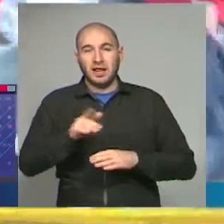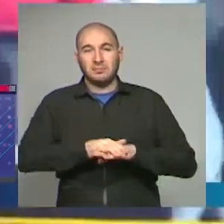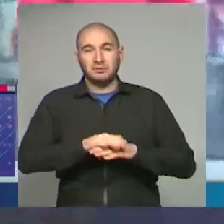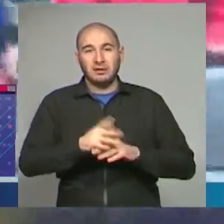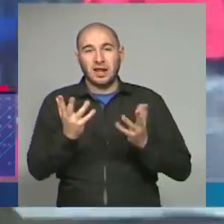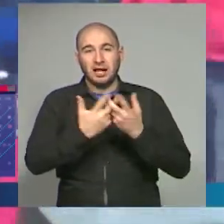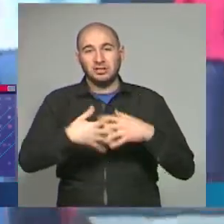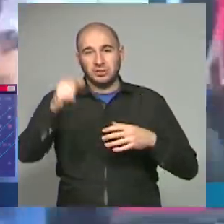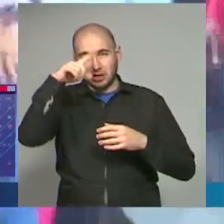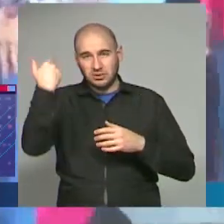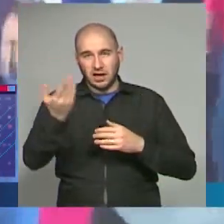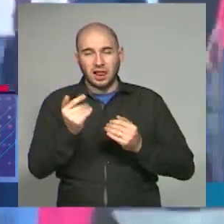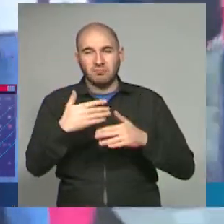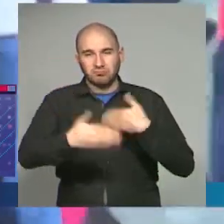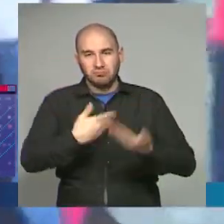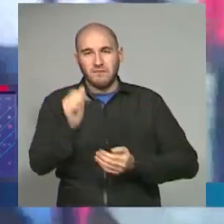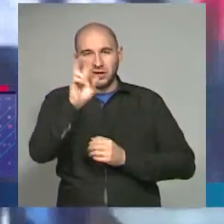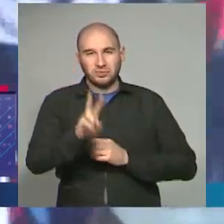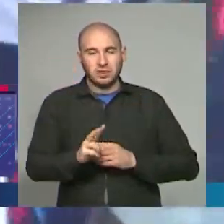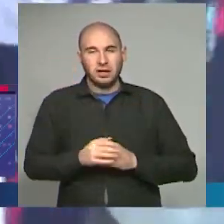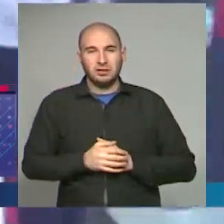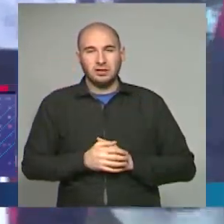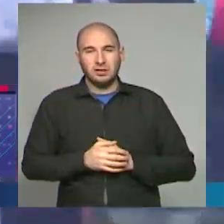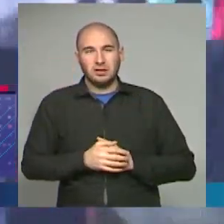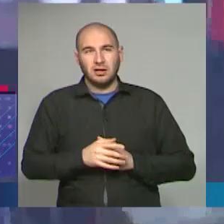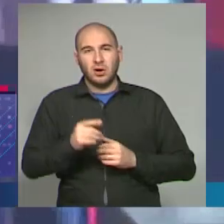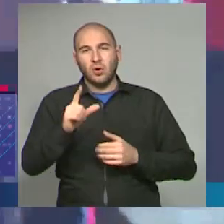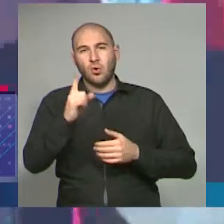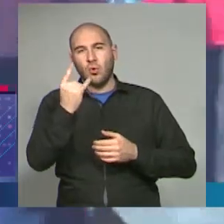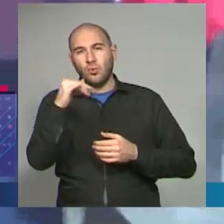de todas las relaciones internacionales que llevaba adelante Venezuela. UNASUR,